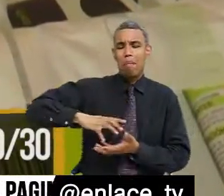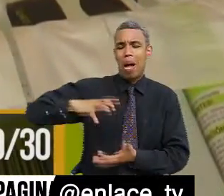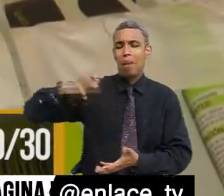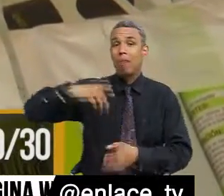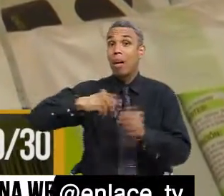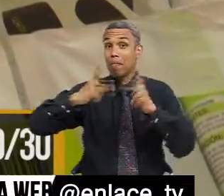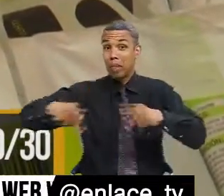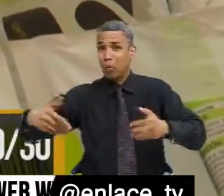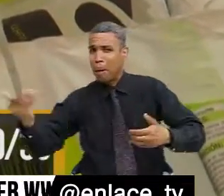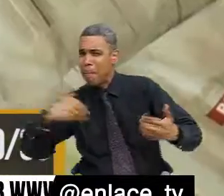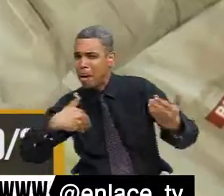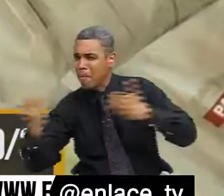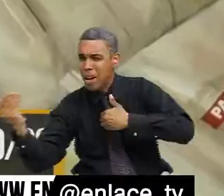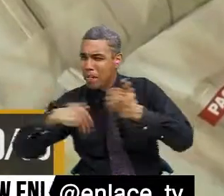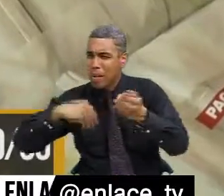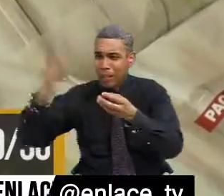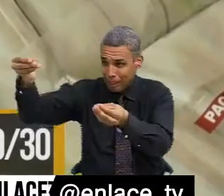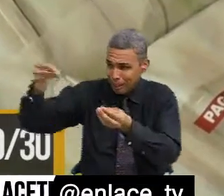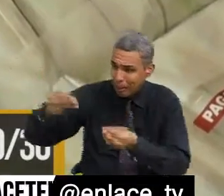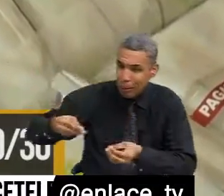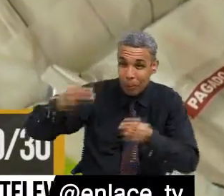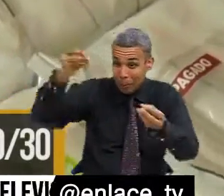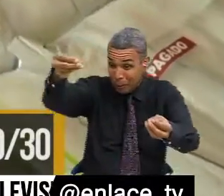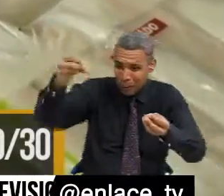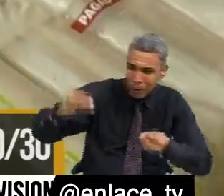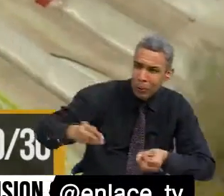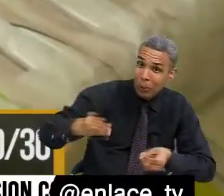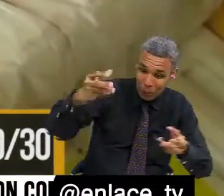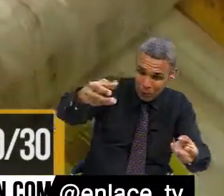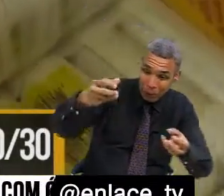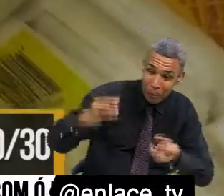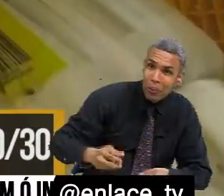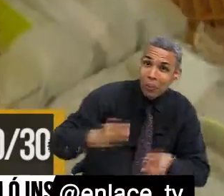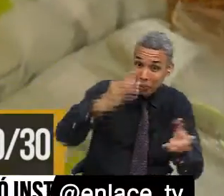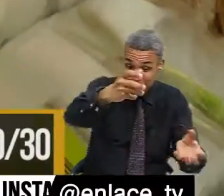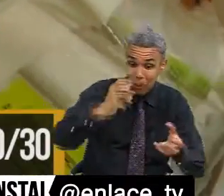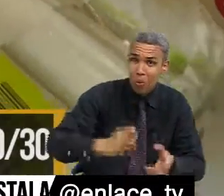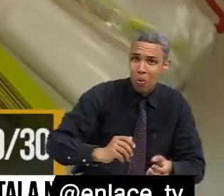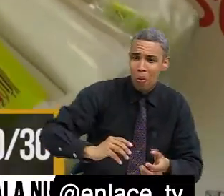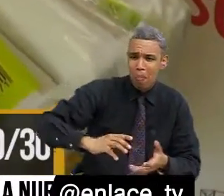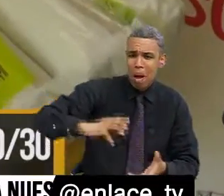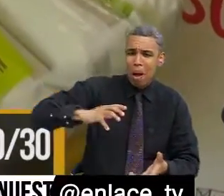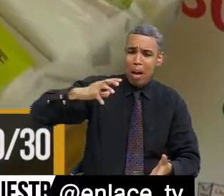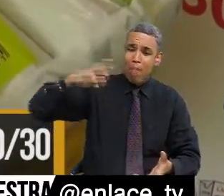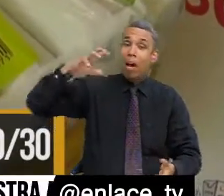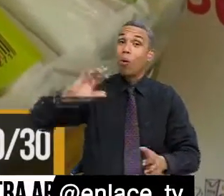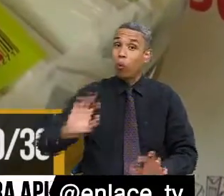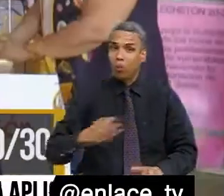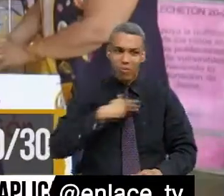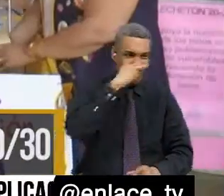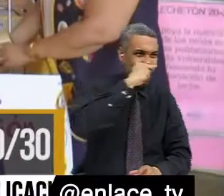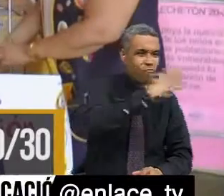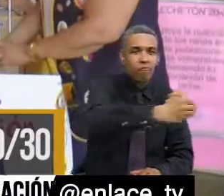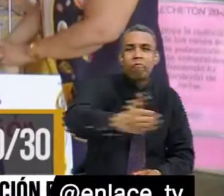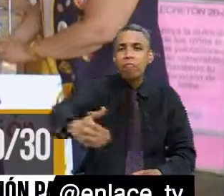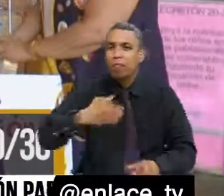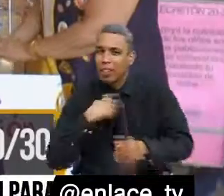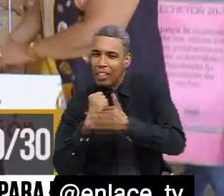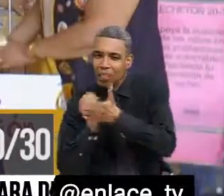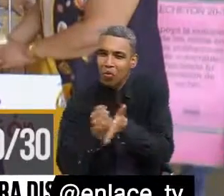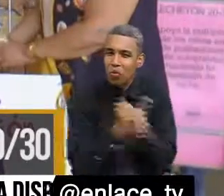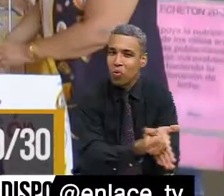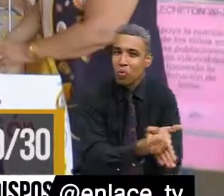mañana y la meta es que en los otros dos puntos también podamos recoger bastante leche y poder apoyar esta causa que se hace en